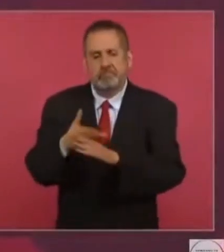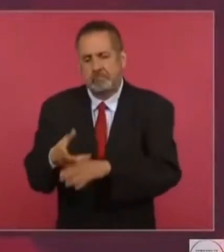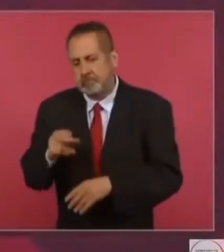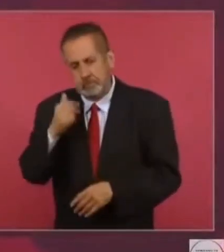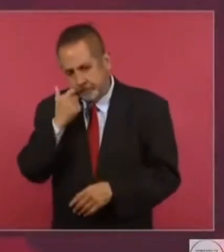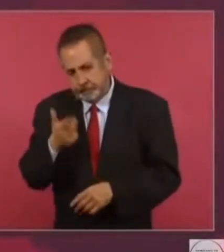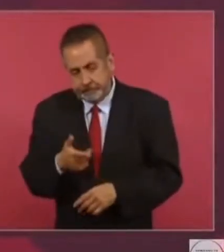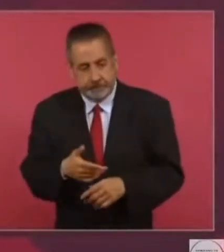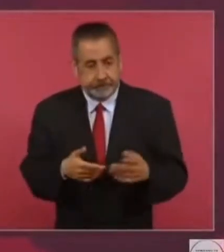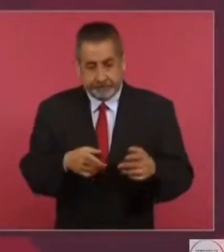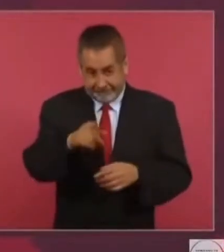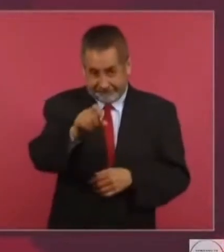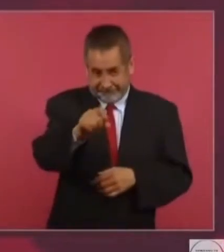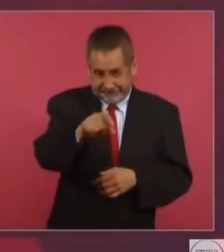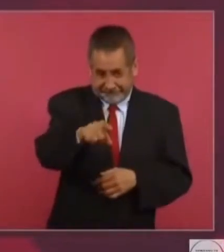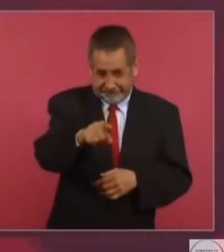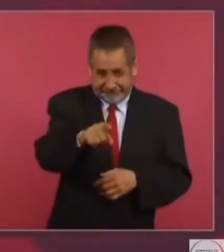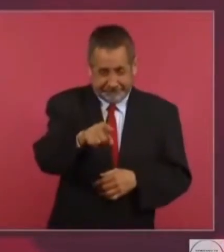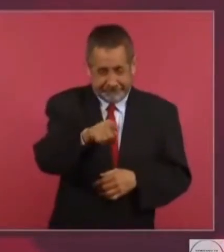Y estos